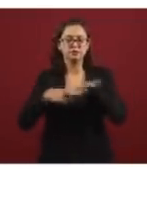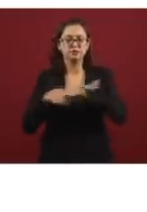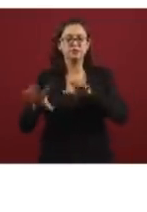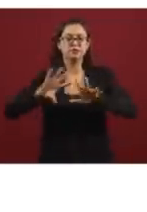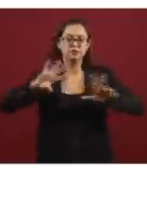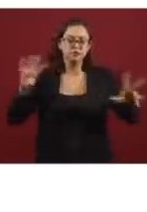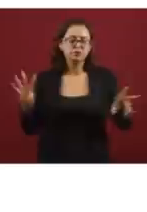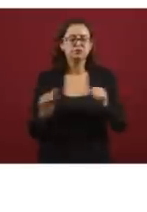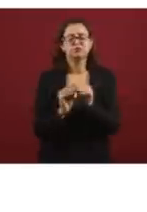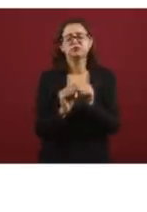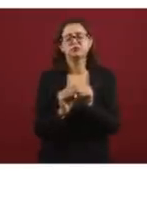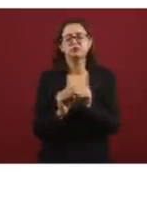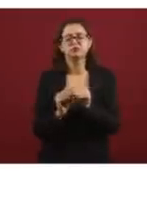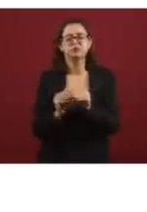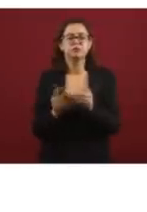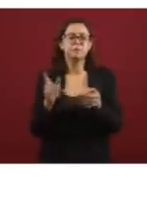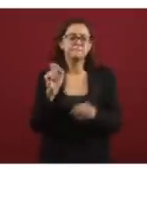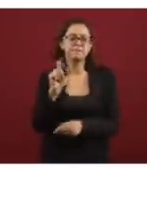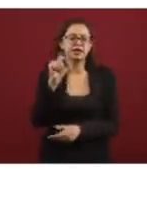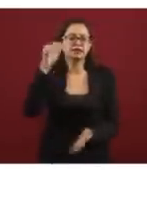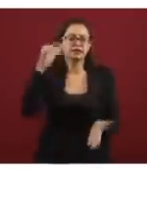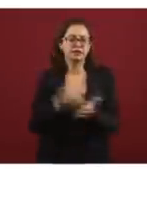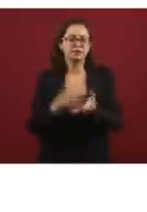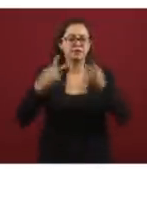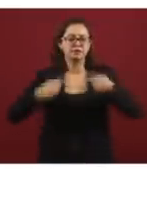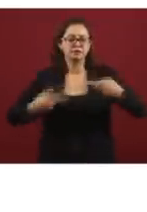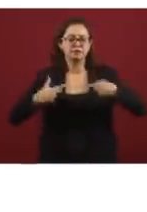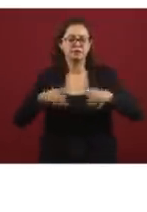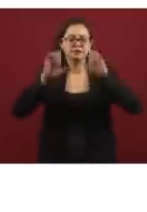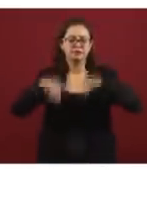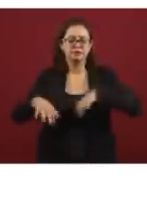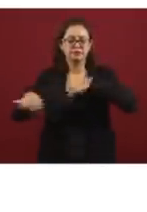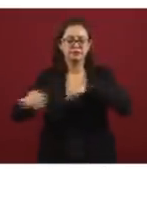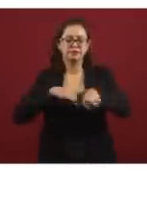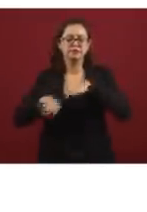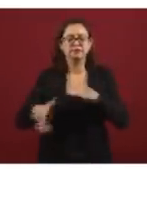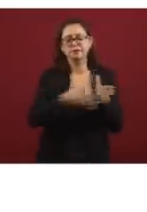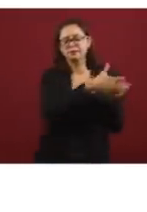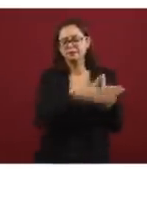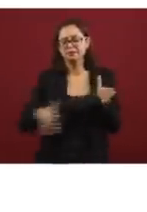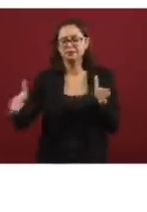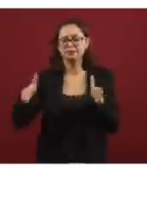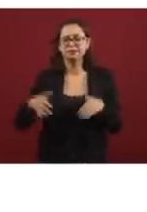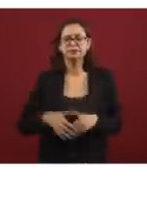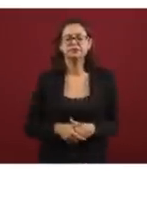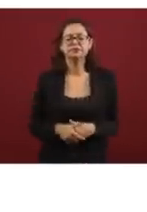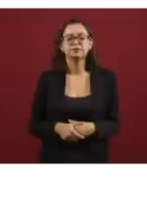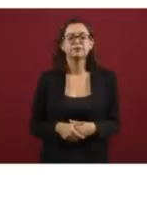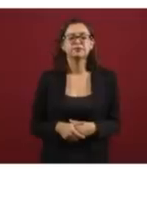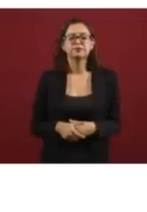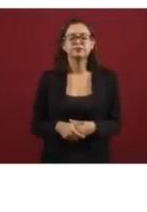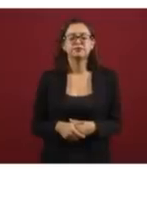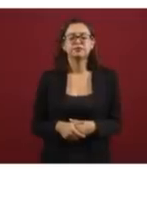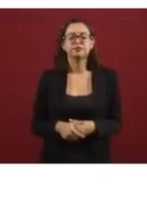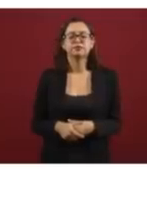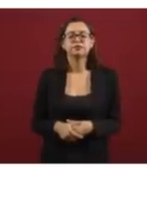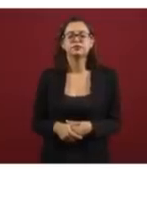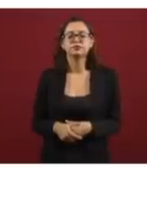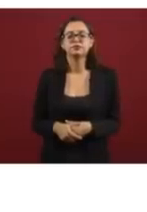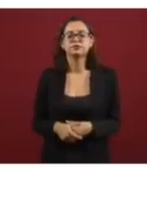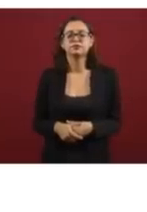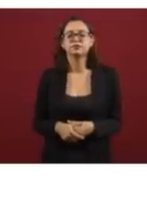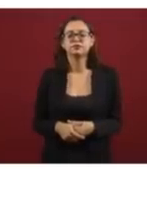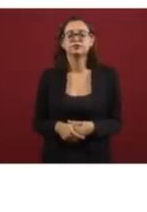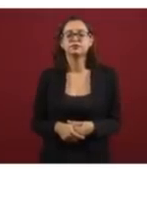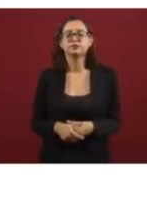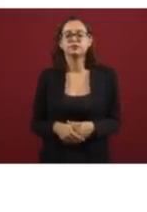totalidad aproximada de 20 mil empleos creados durante la vida del proyecto estamos si pueden pasar por favor a la